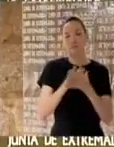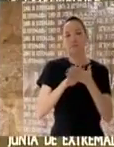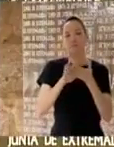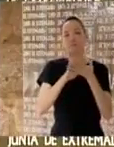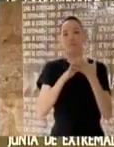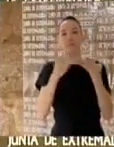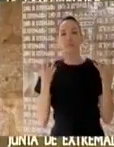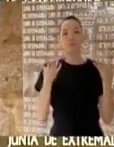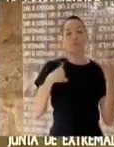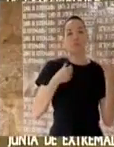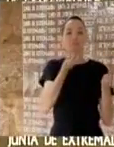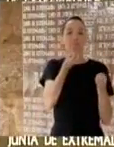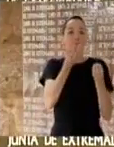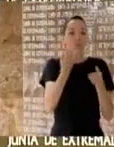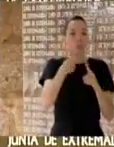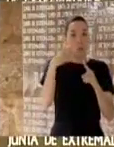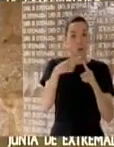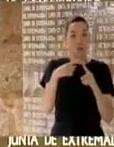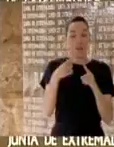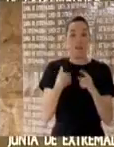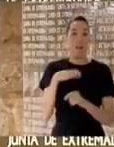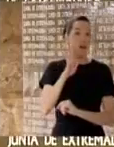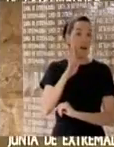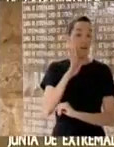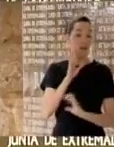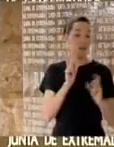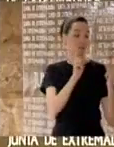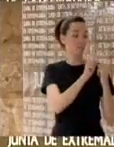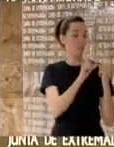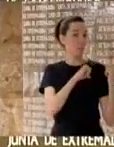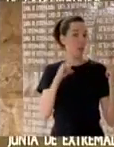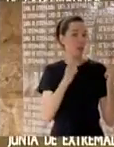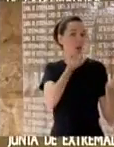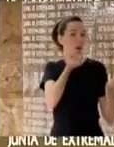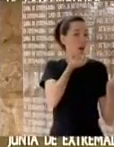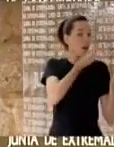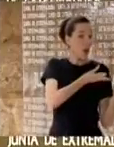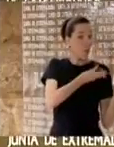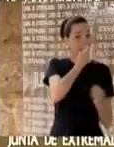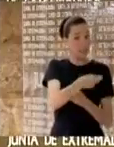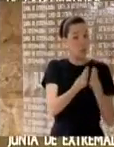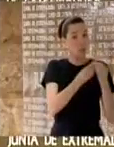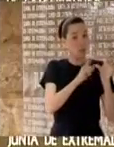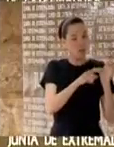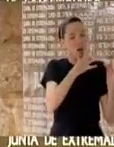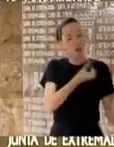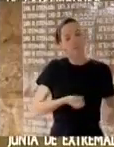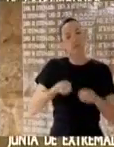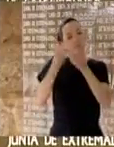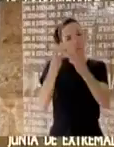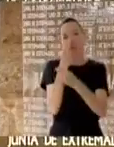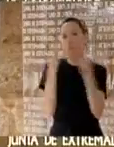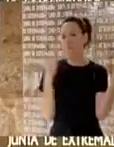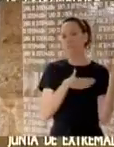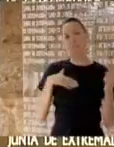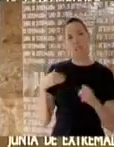Yo les diré una cosa que le he dicho en privado al presidente de la Junta de Extremadura y que me gustaría hacerla pública a la sociedad extremeña. Yo